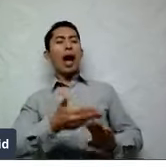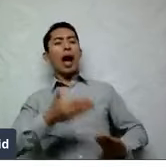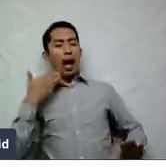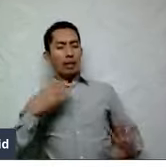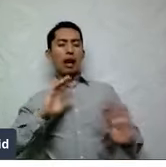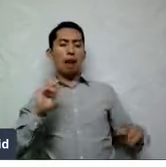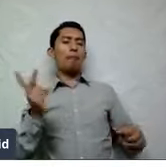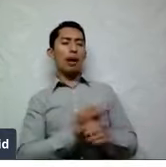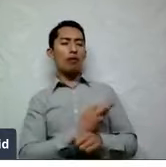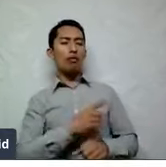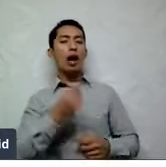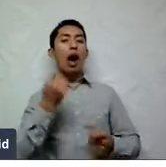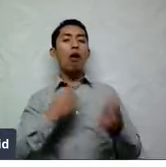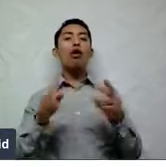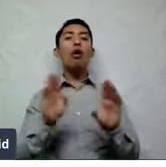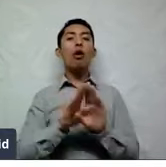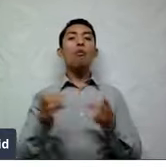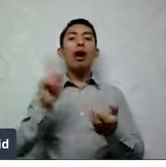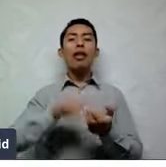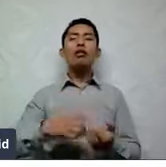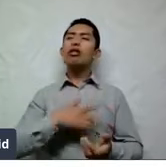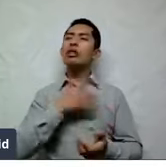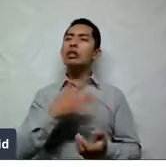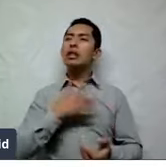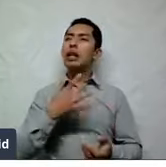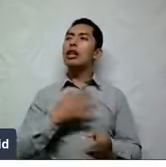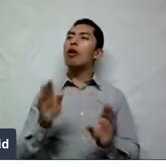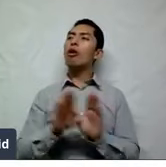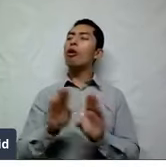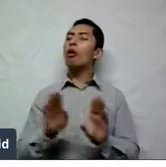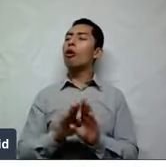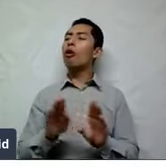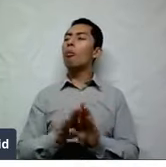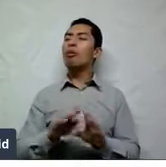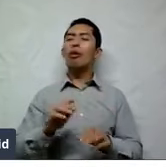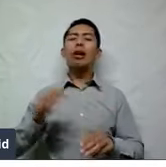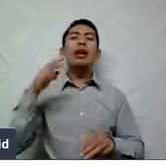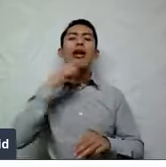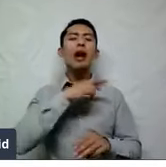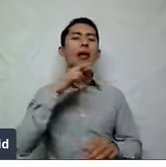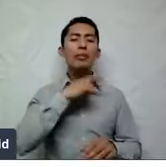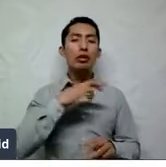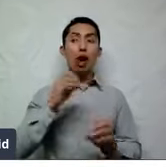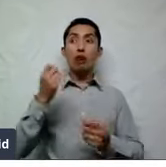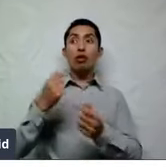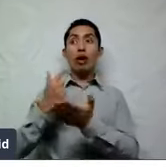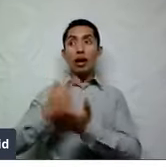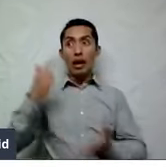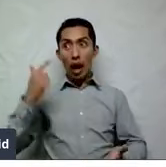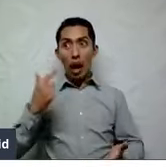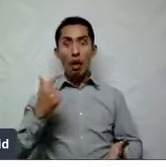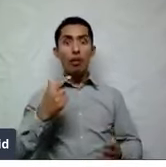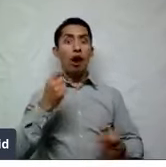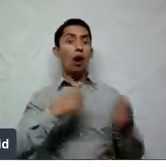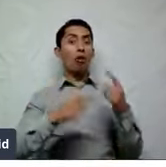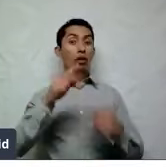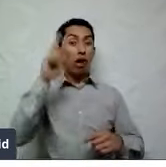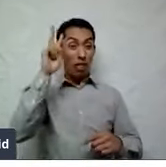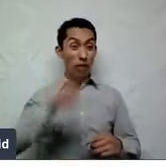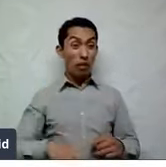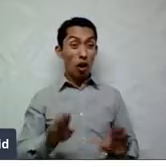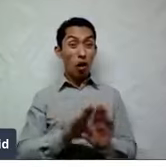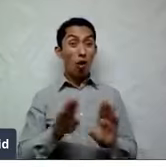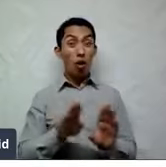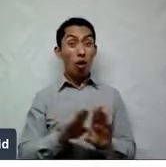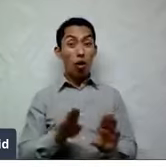que son asintomáticos, hay otros pacientes que pasan levemente enfermos y hay otros que se ponen con mucha tos,